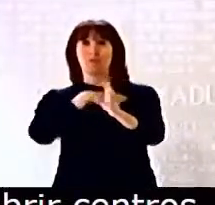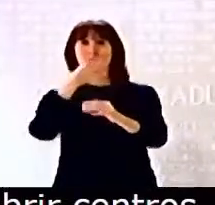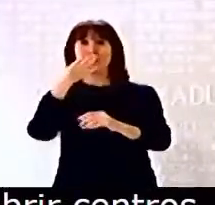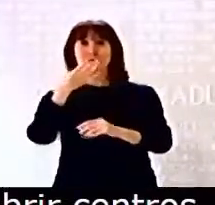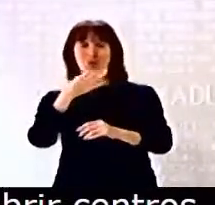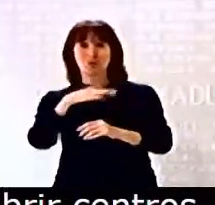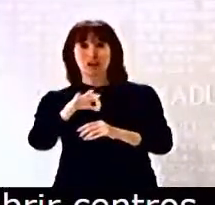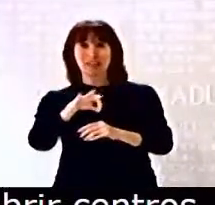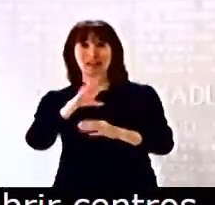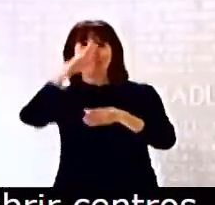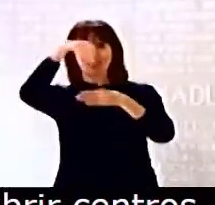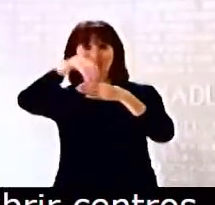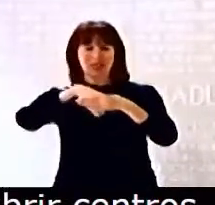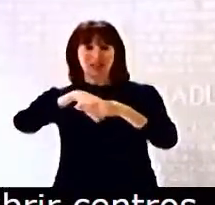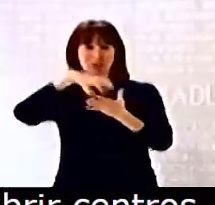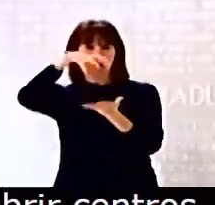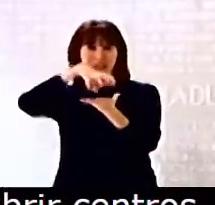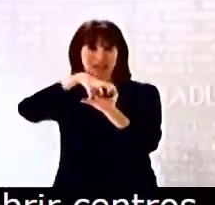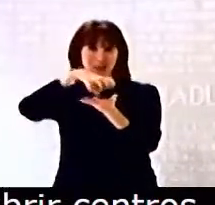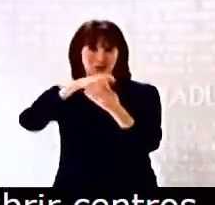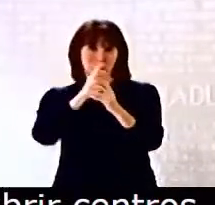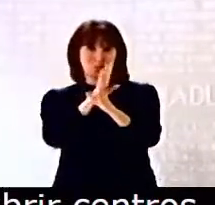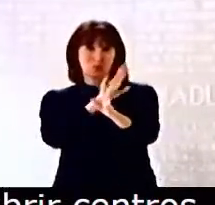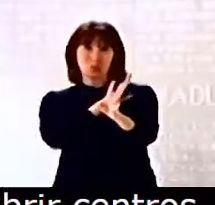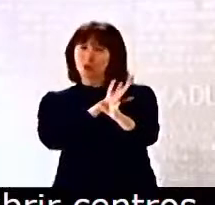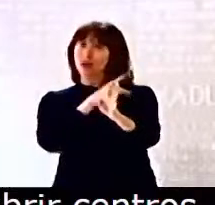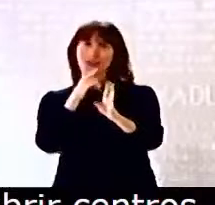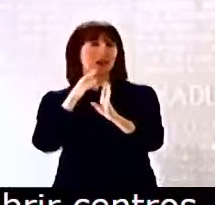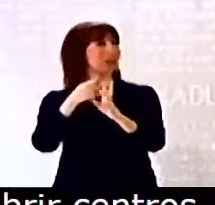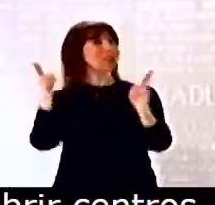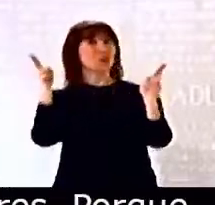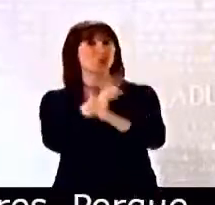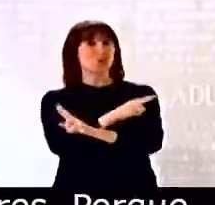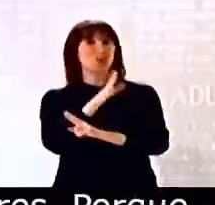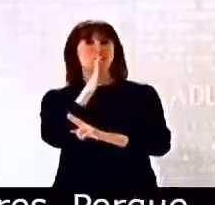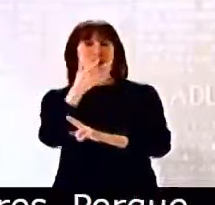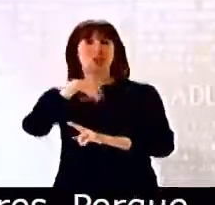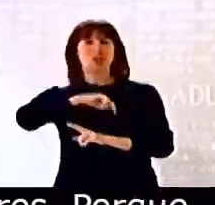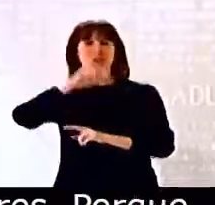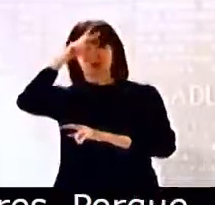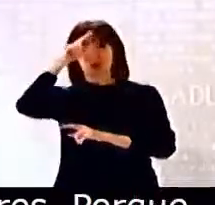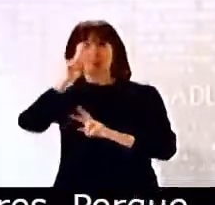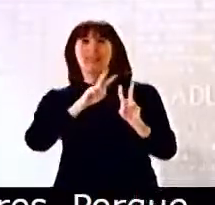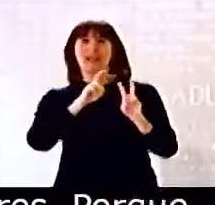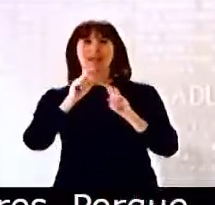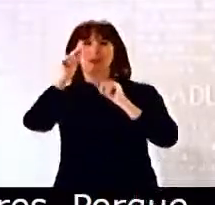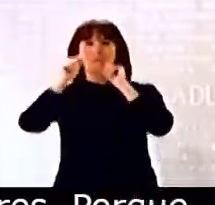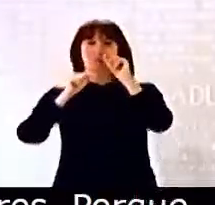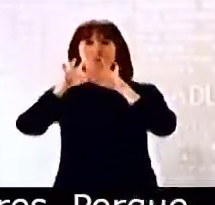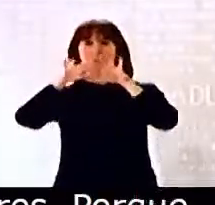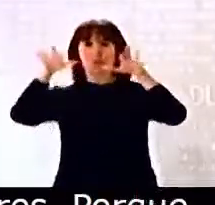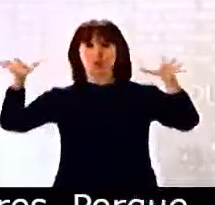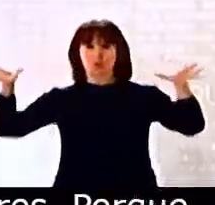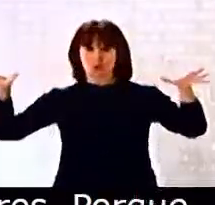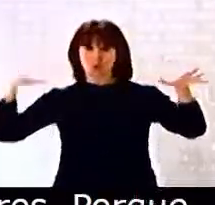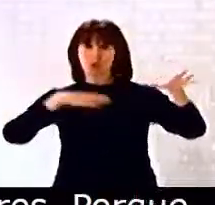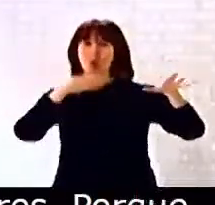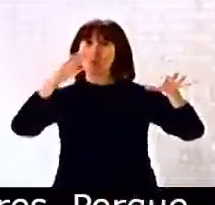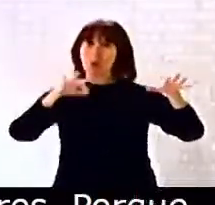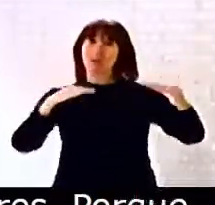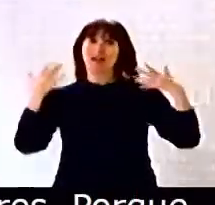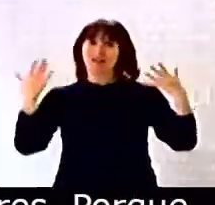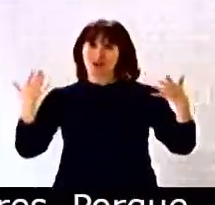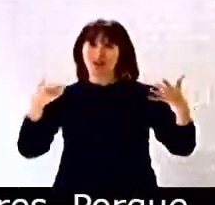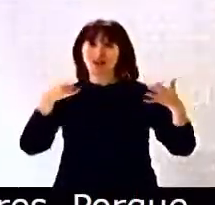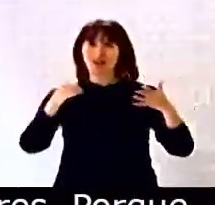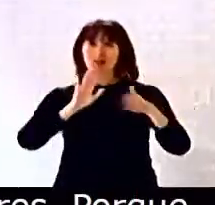producir en los interiores, porque nos sigue preocupando la transmisión por la vía de los aerosoles. Por lo tanto,